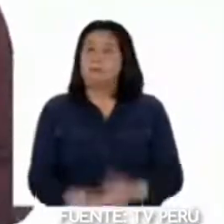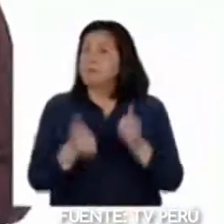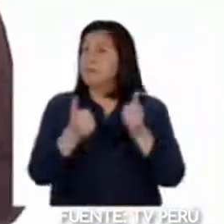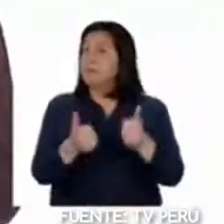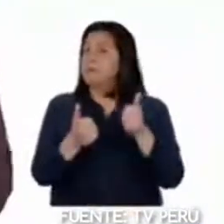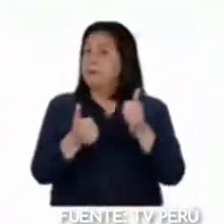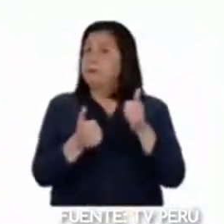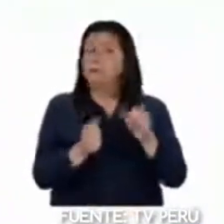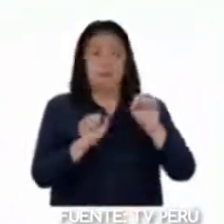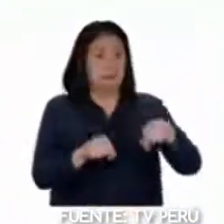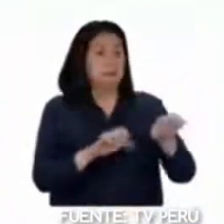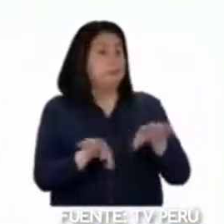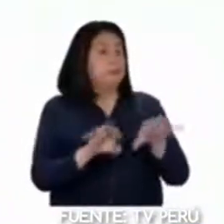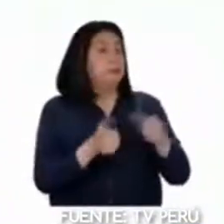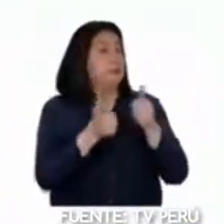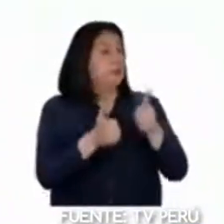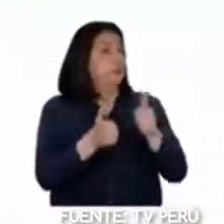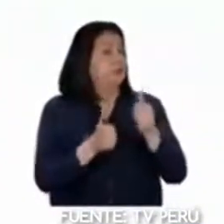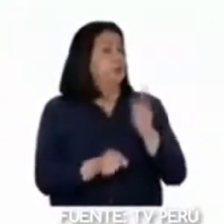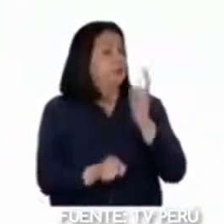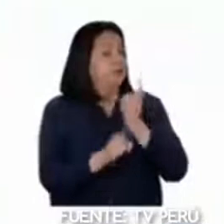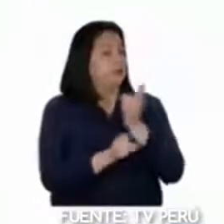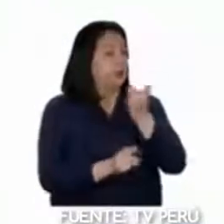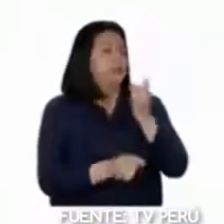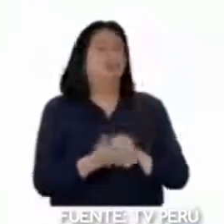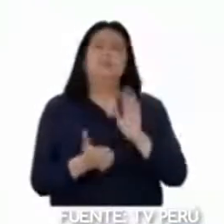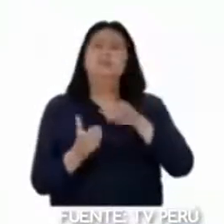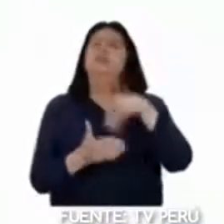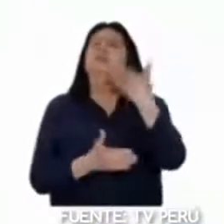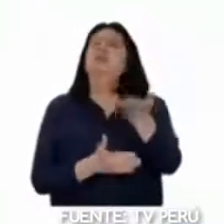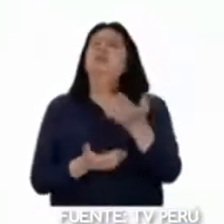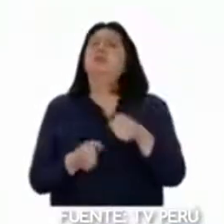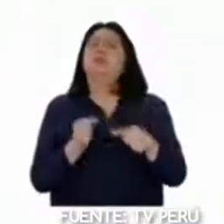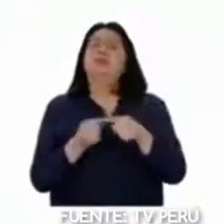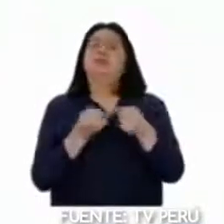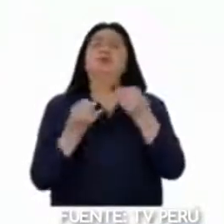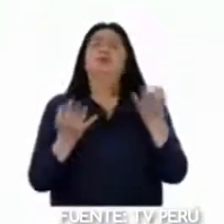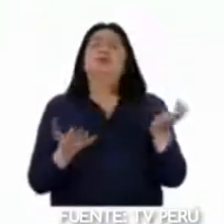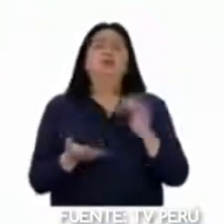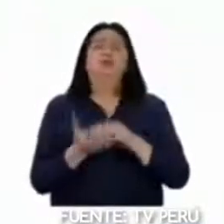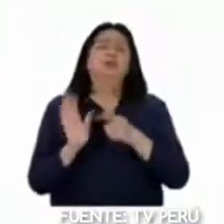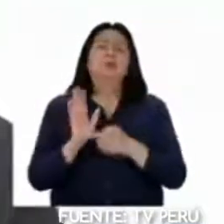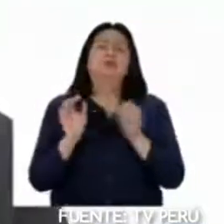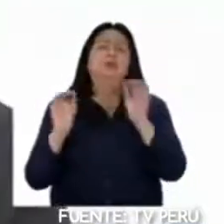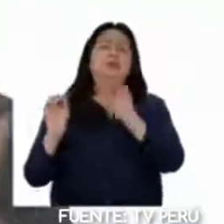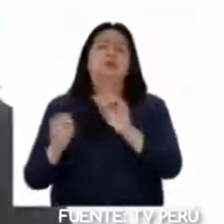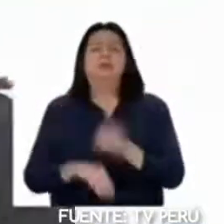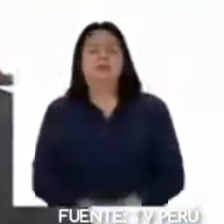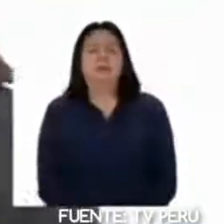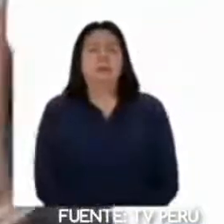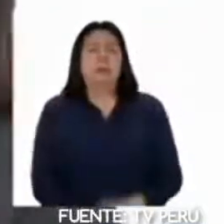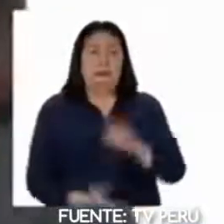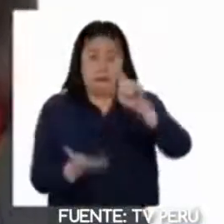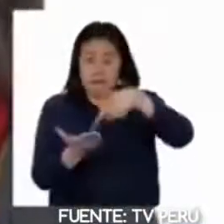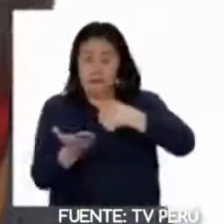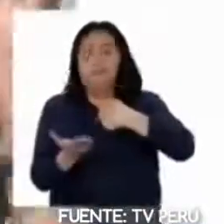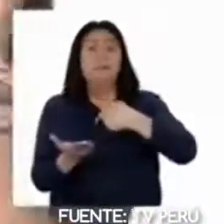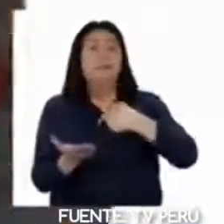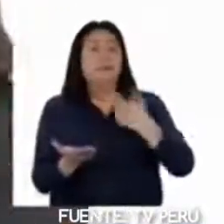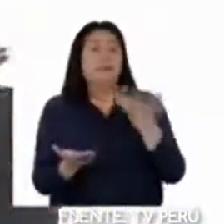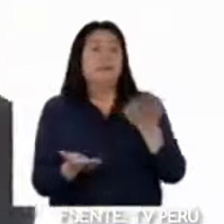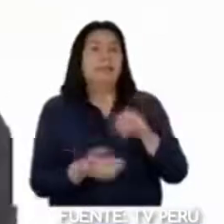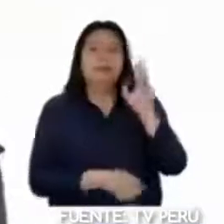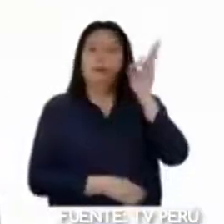Muy bien, Patty, lo estás haciendo muy bien. ¿Cuál sería el siguiente número que nos tocaría representar? Nos acaba de llegar un